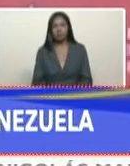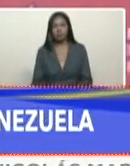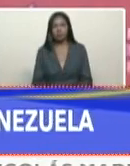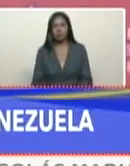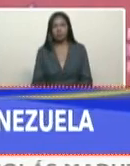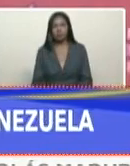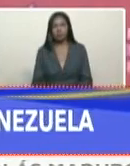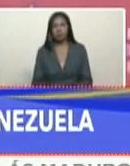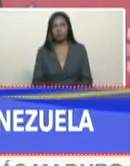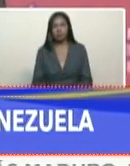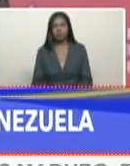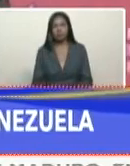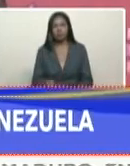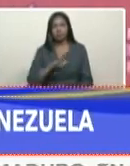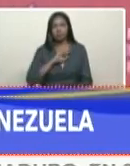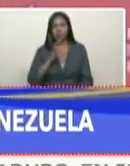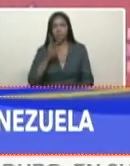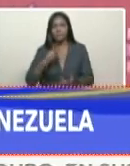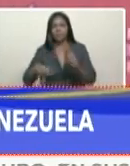Producir.